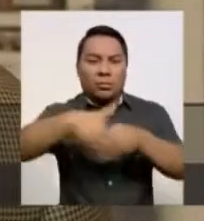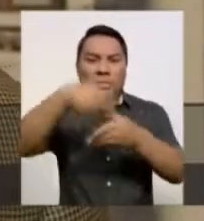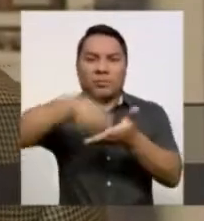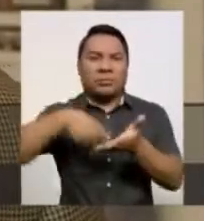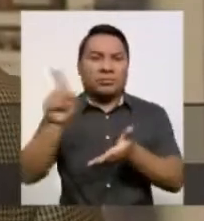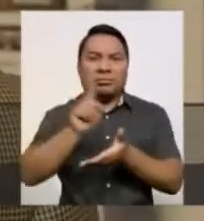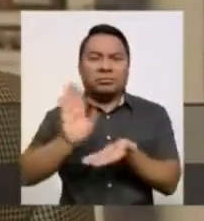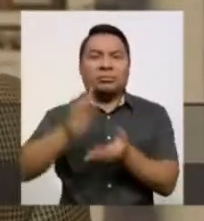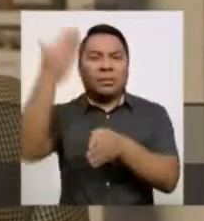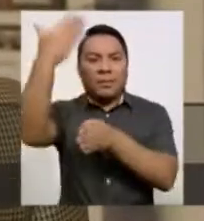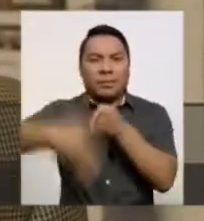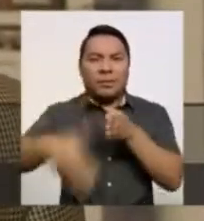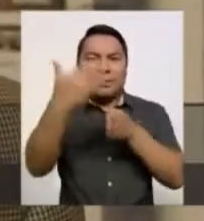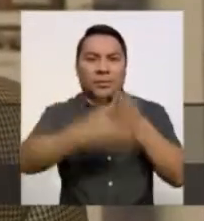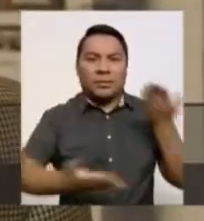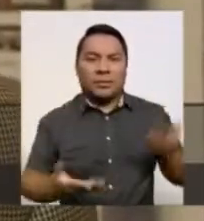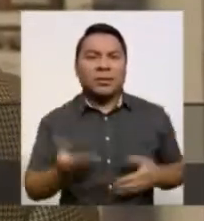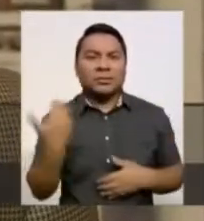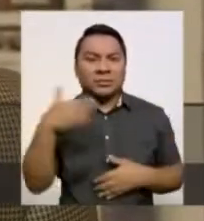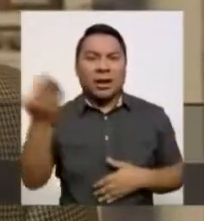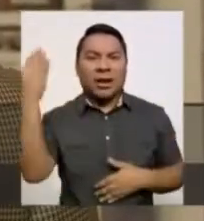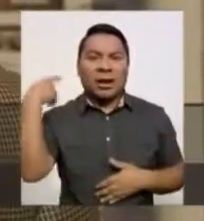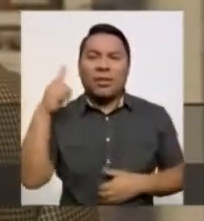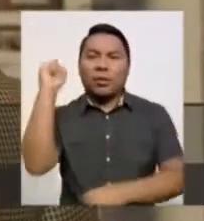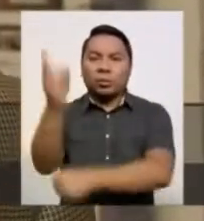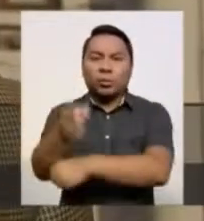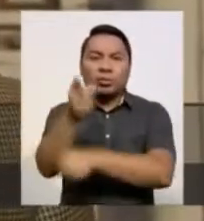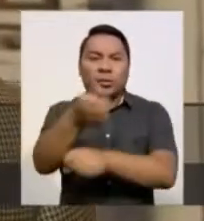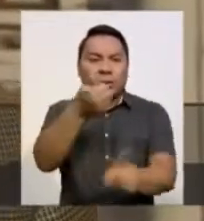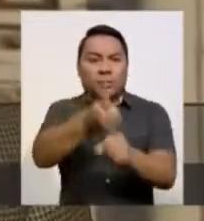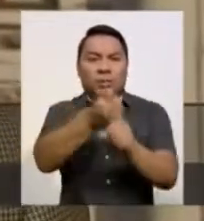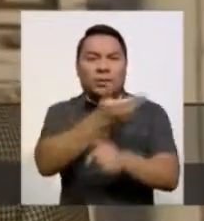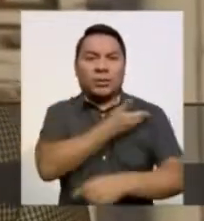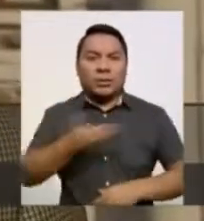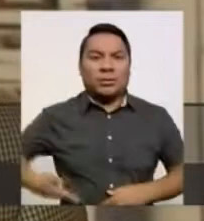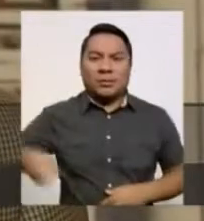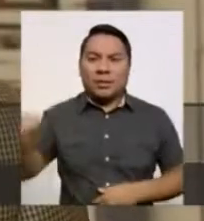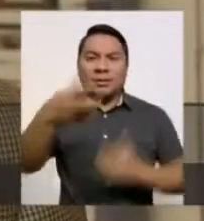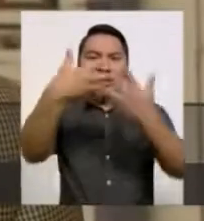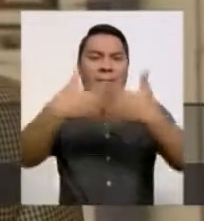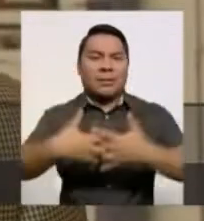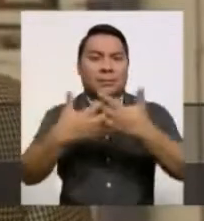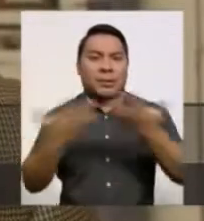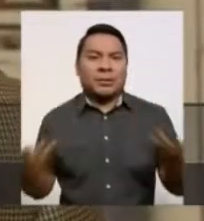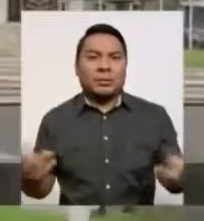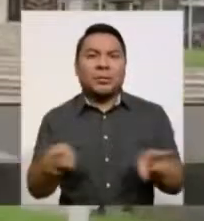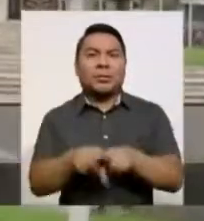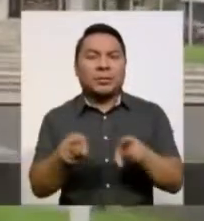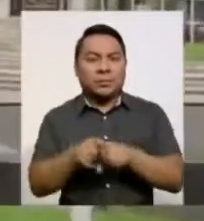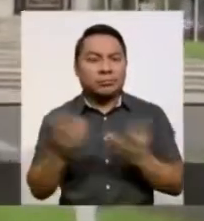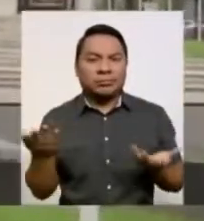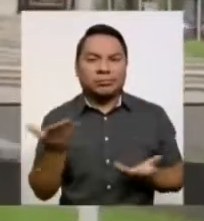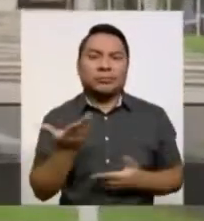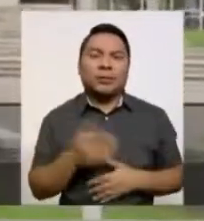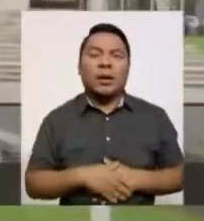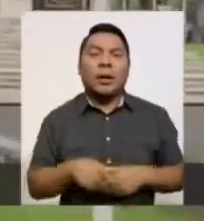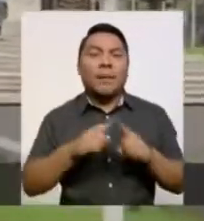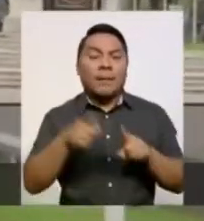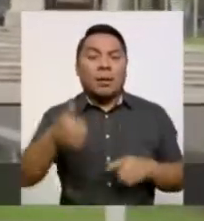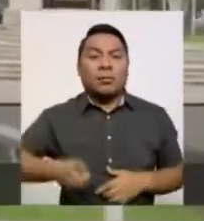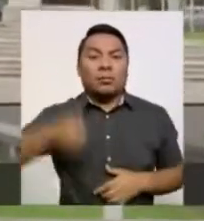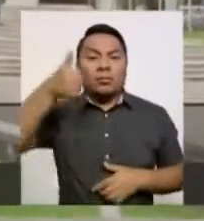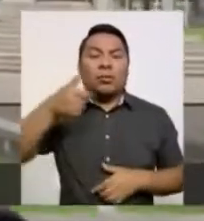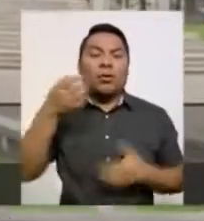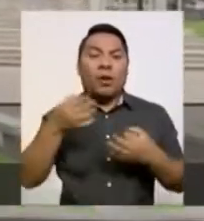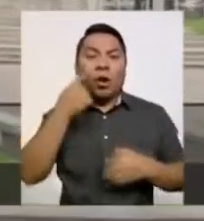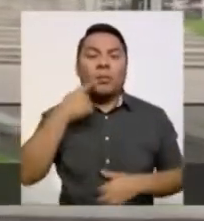Y además hay denuncias penales del propio Estado contra esas empresas, denuncias de los procuradores. Por su parte, el legislador